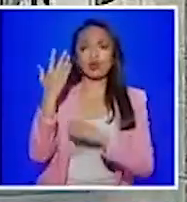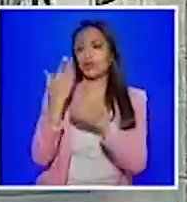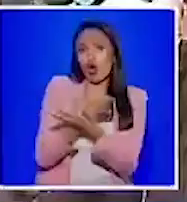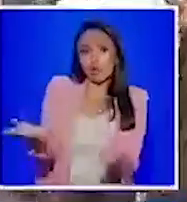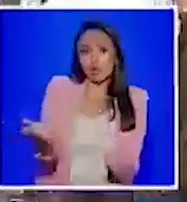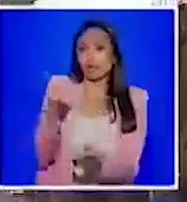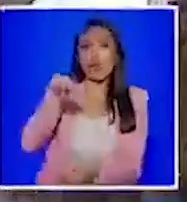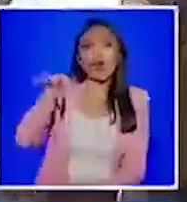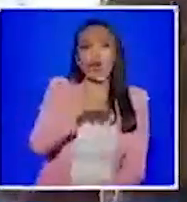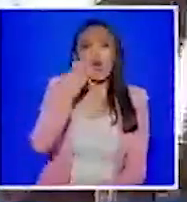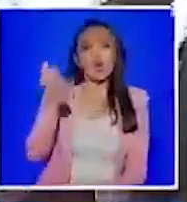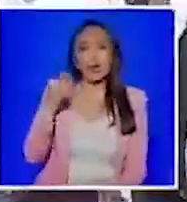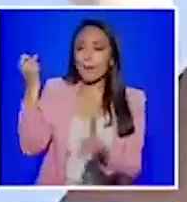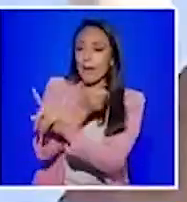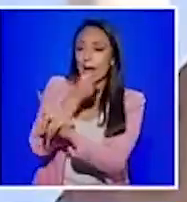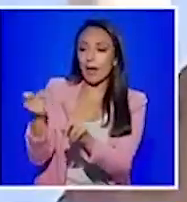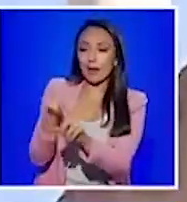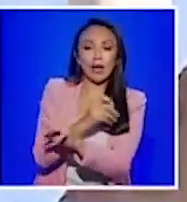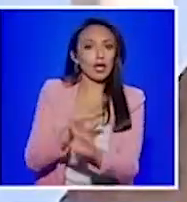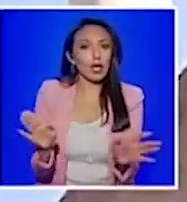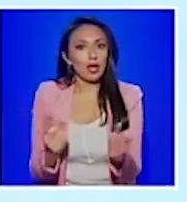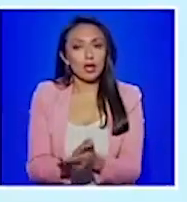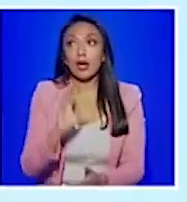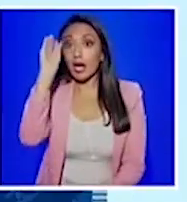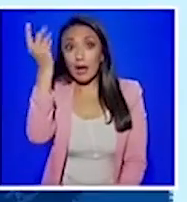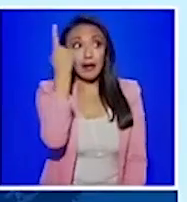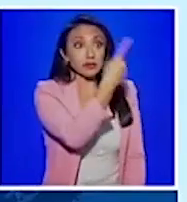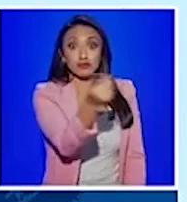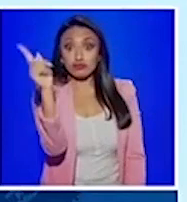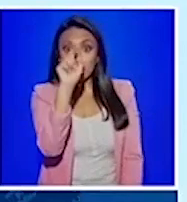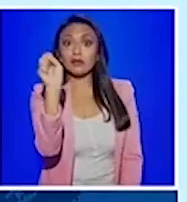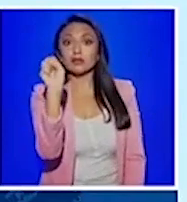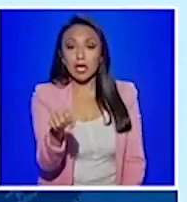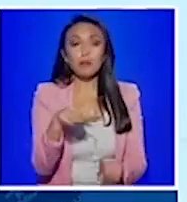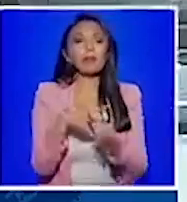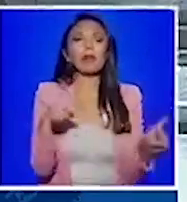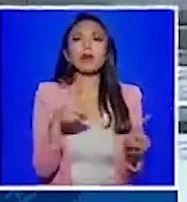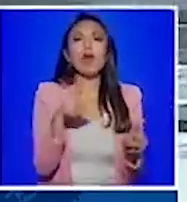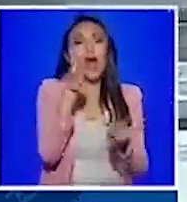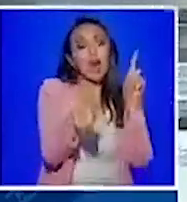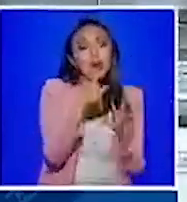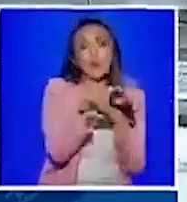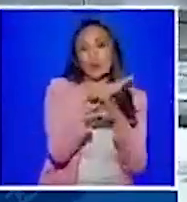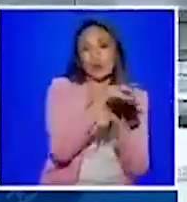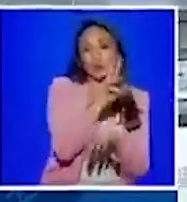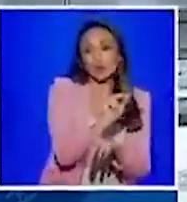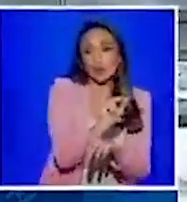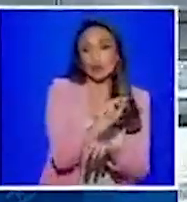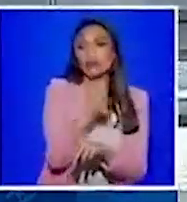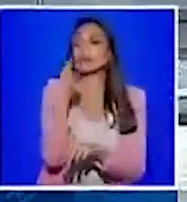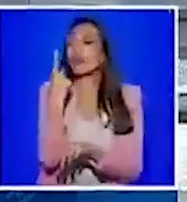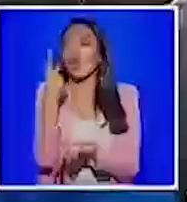teléfonos documentos y le fueron pegando pese a que existen cámaras de seguridad en el sector éstas sólo registran los hechos delictivos sin brindar